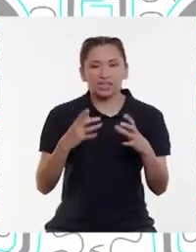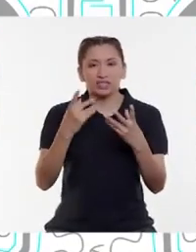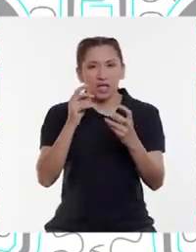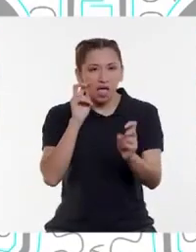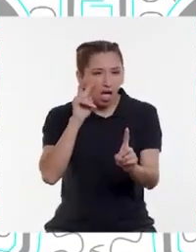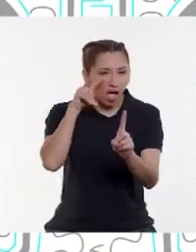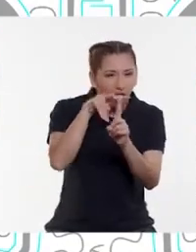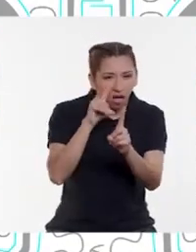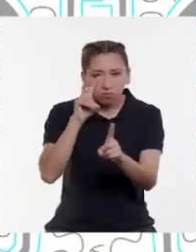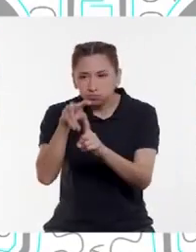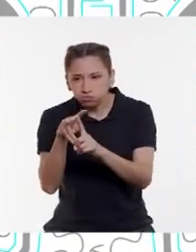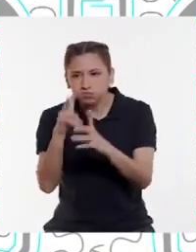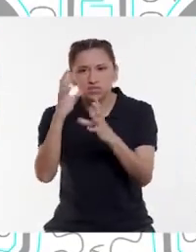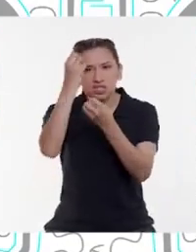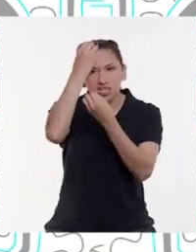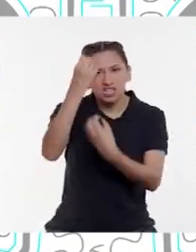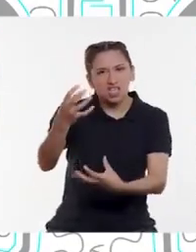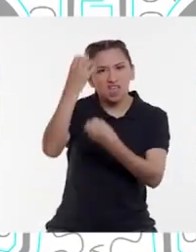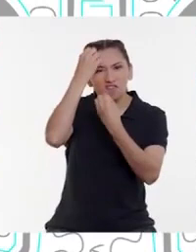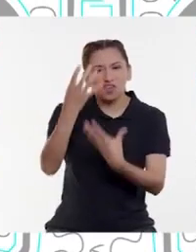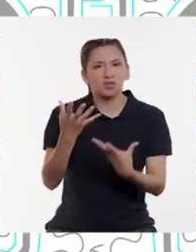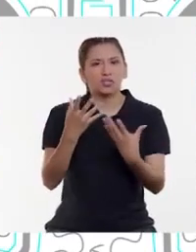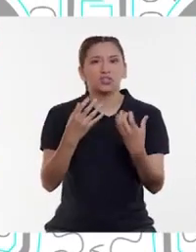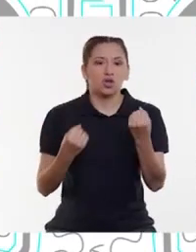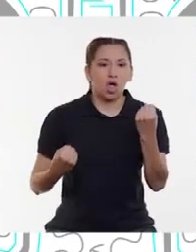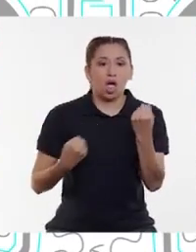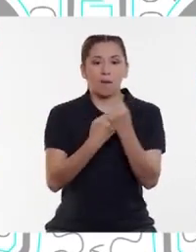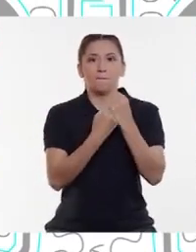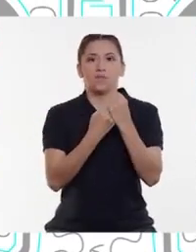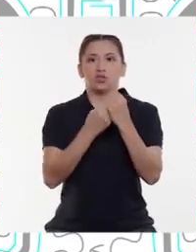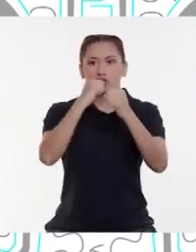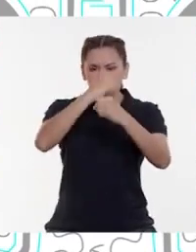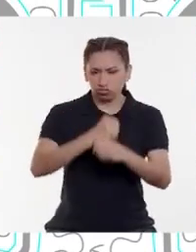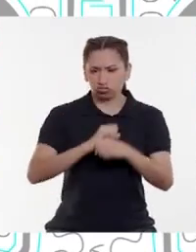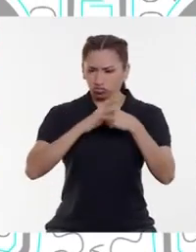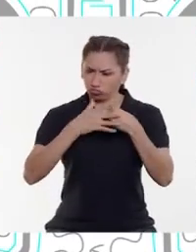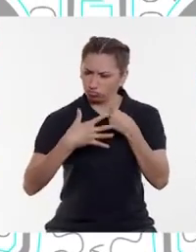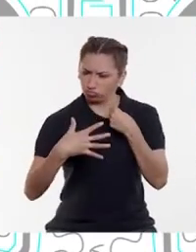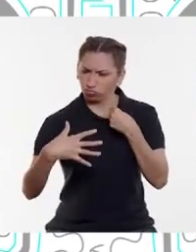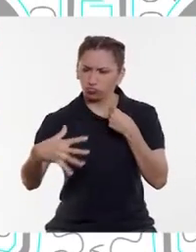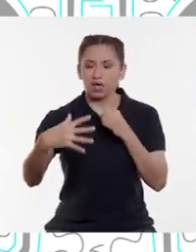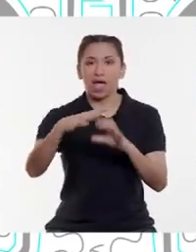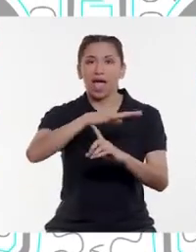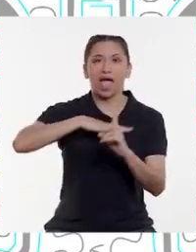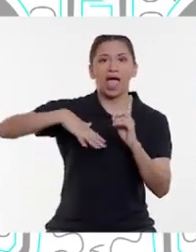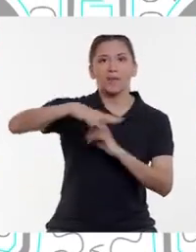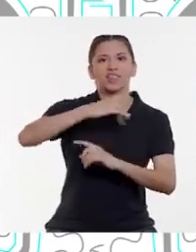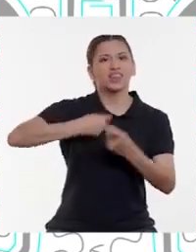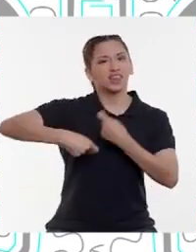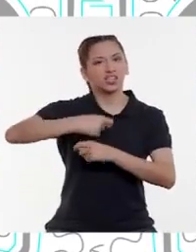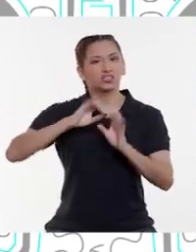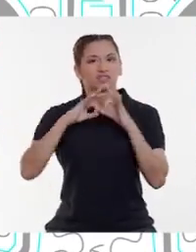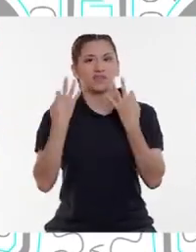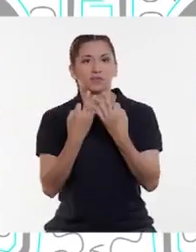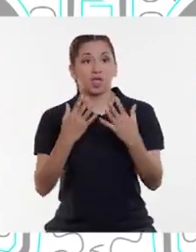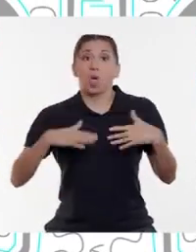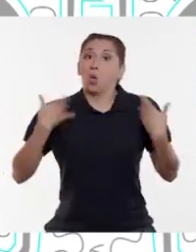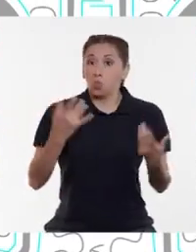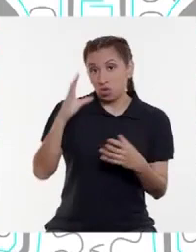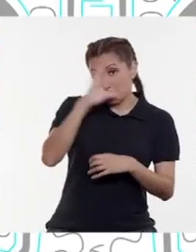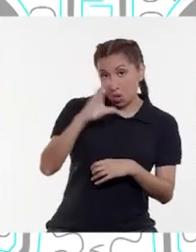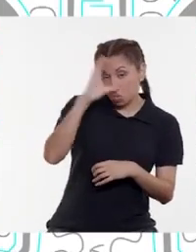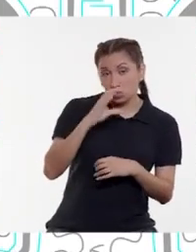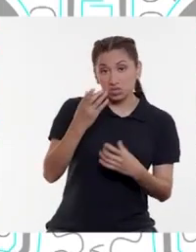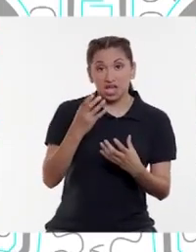encontrar información acerca de cómo se puede contribuir a la sostenibilidad ambiental con el negocio familiar? Podemos buscar